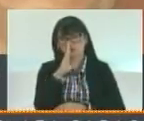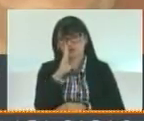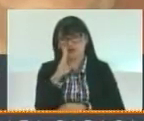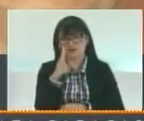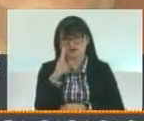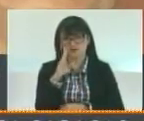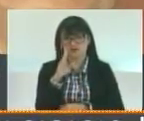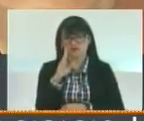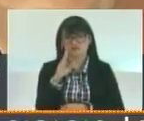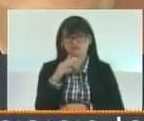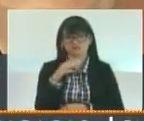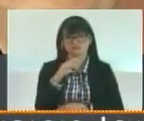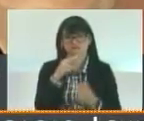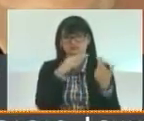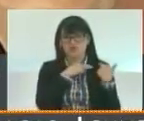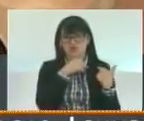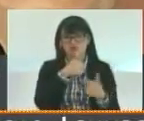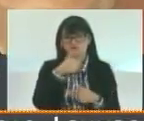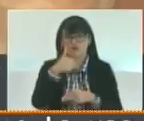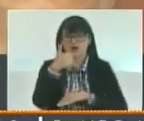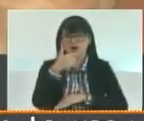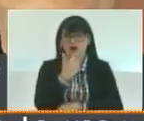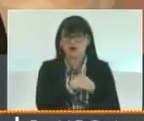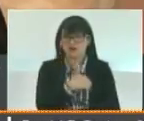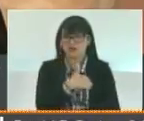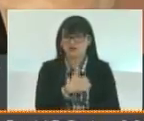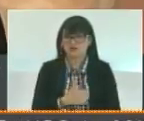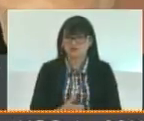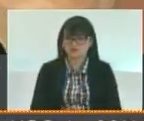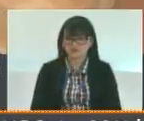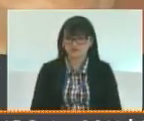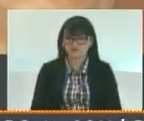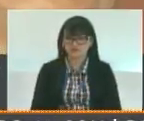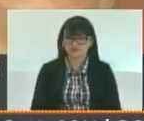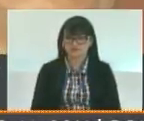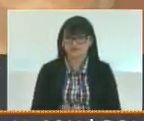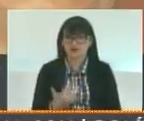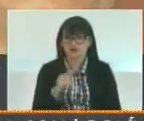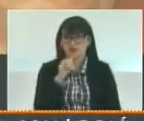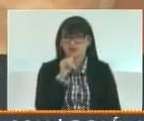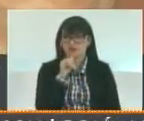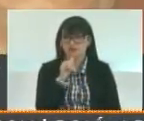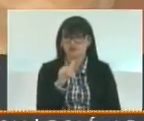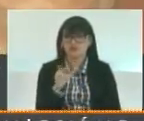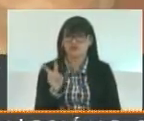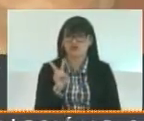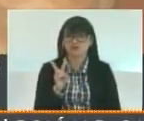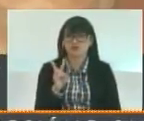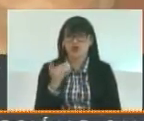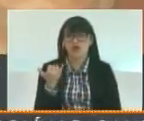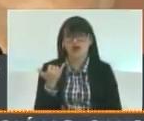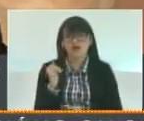con las autoridades canadienses, pero lo que no puede ser, ellos denuncian que en Venezuela hay una